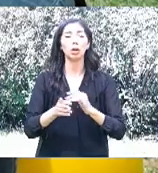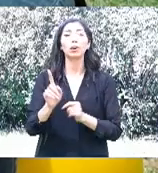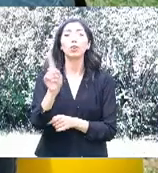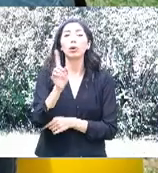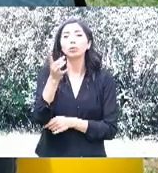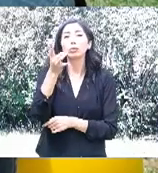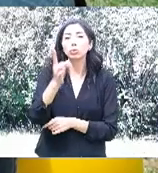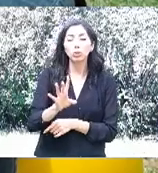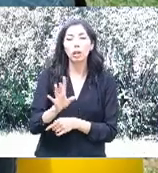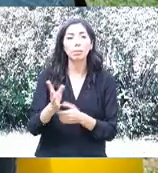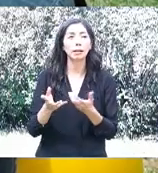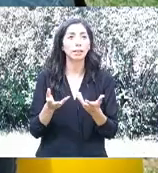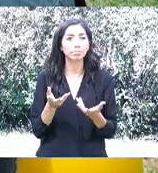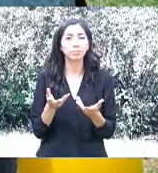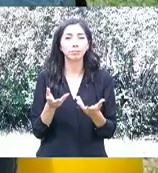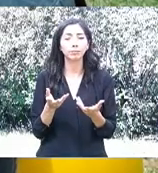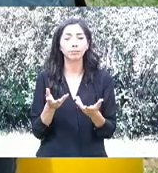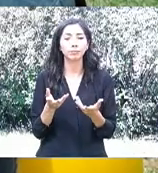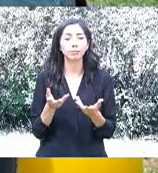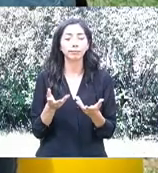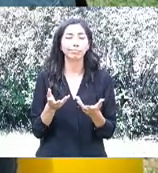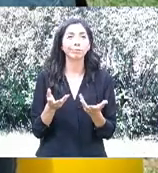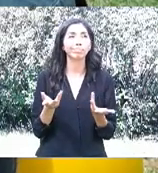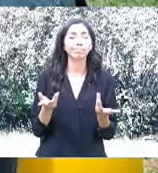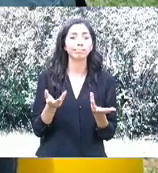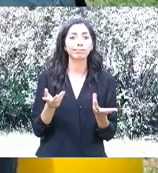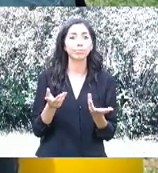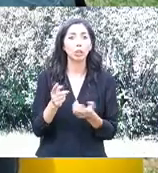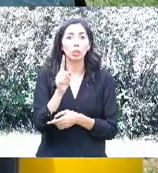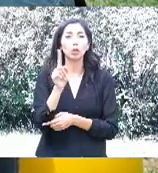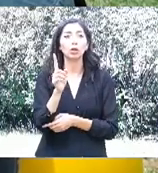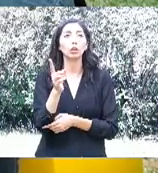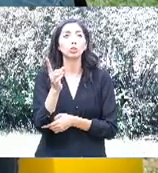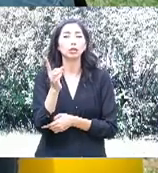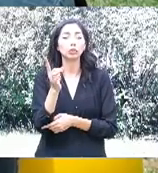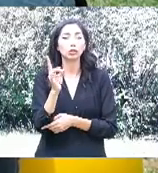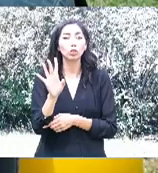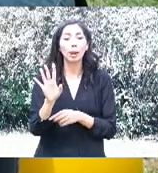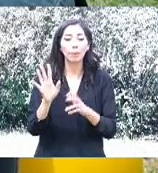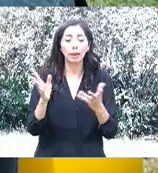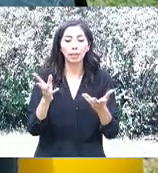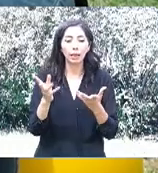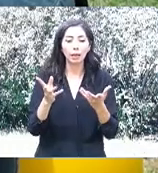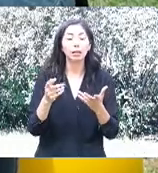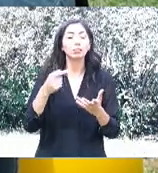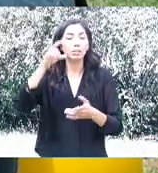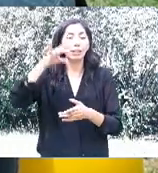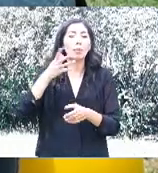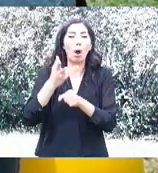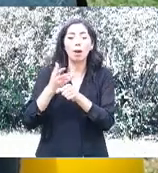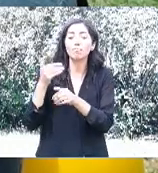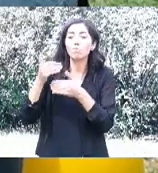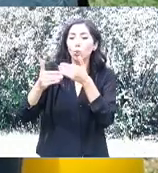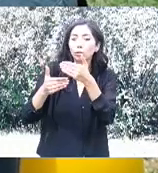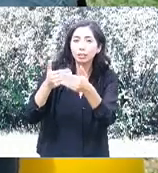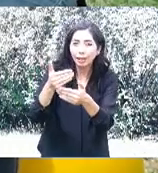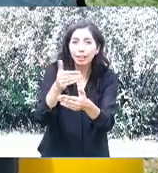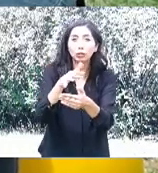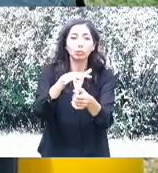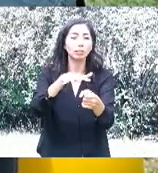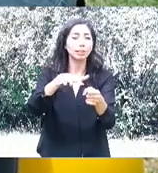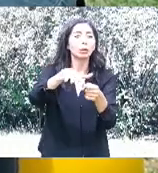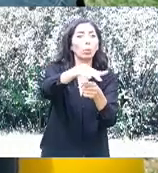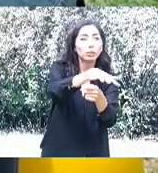tanto José entre comillas no tanto porque sabemos que hay como un proceso hay muchas situaciones que van